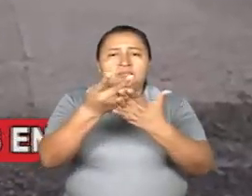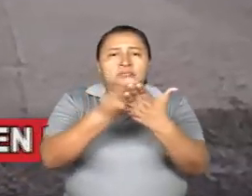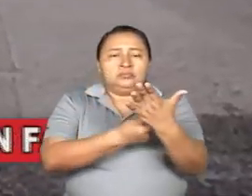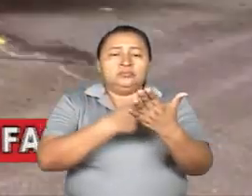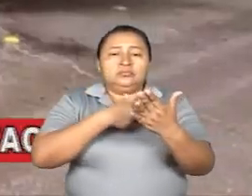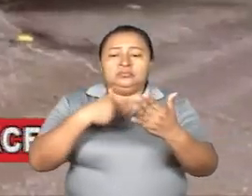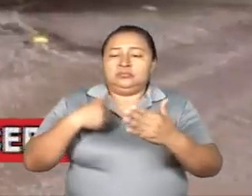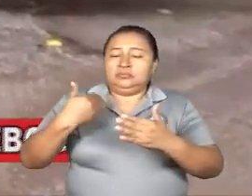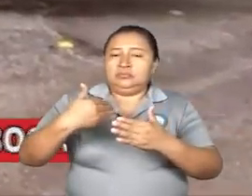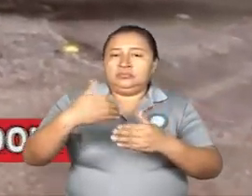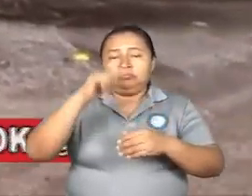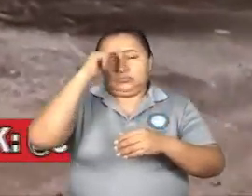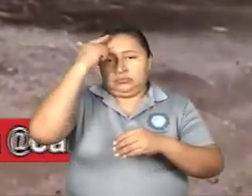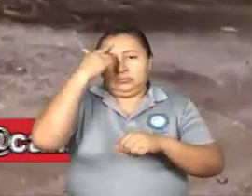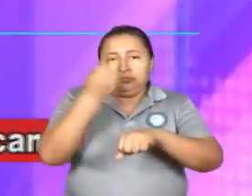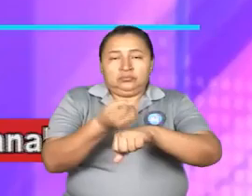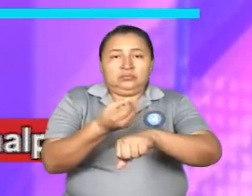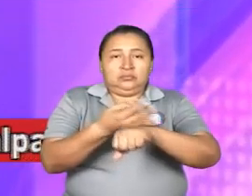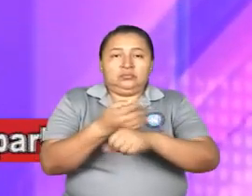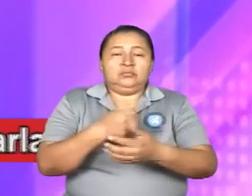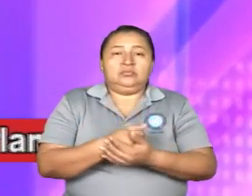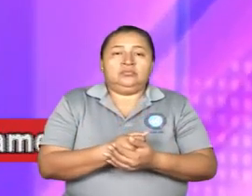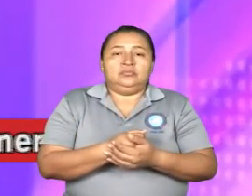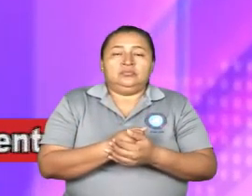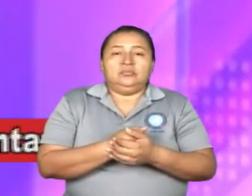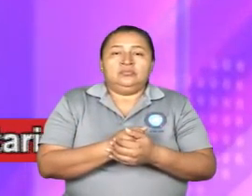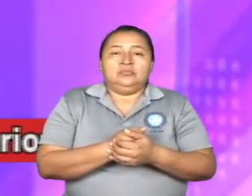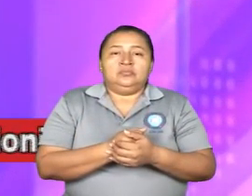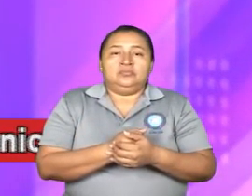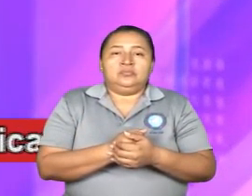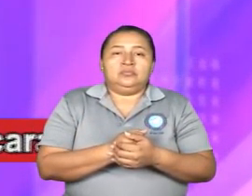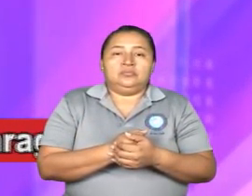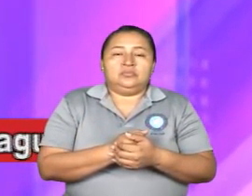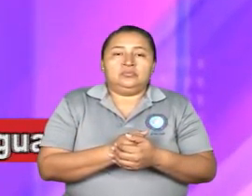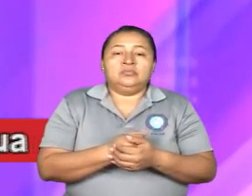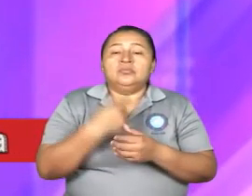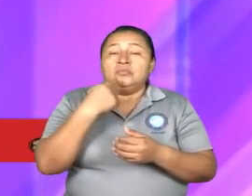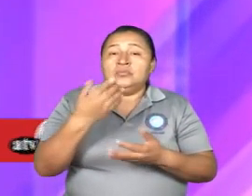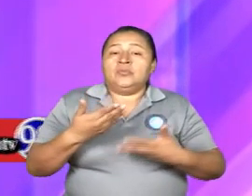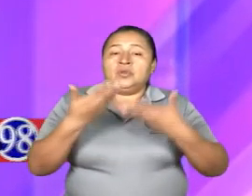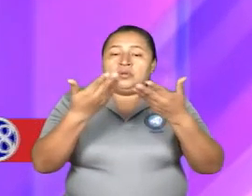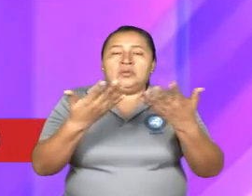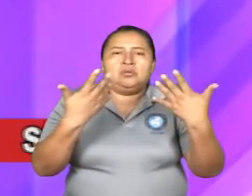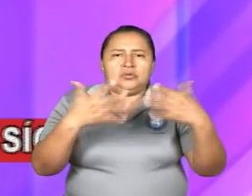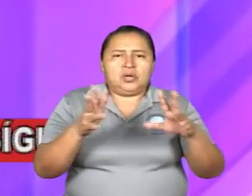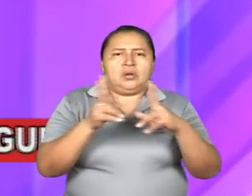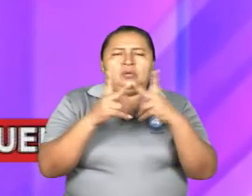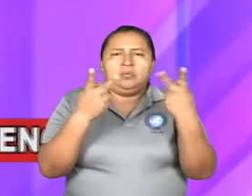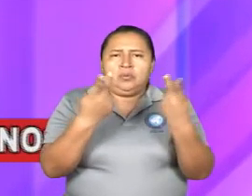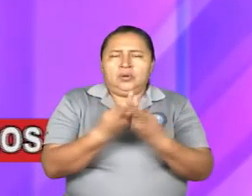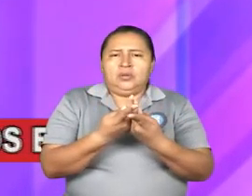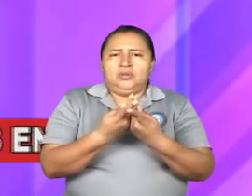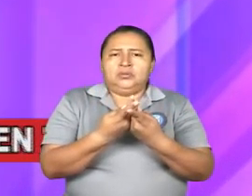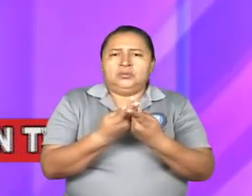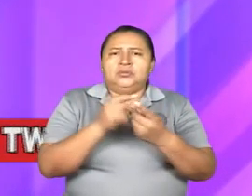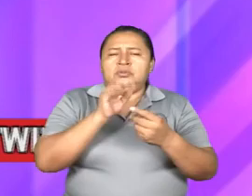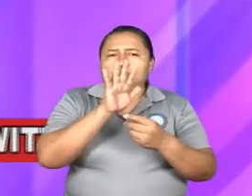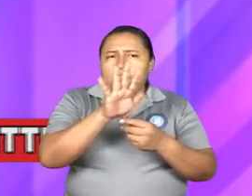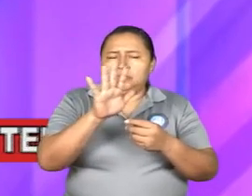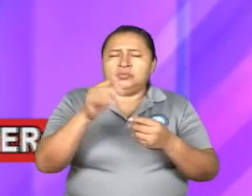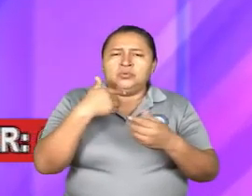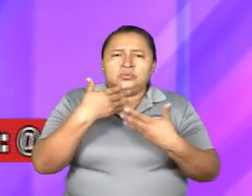ejecutados por los gobiernos locales. Ya se han entregado a las comunidades 5